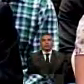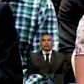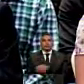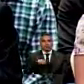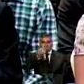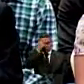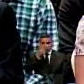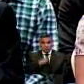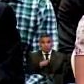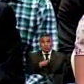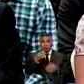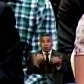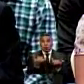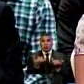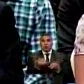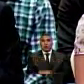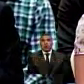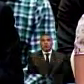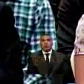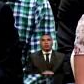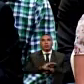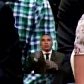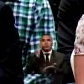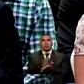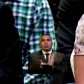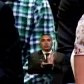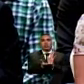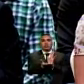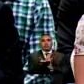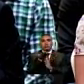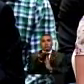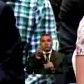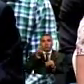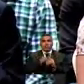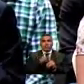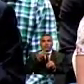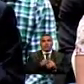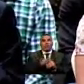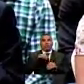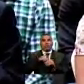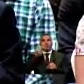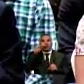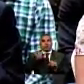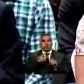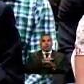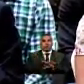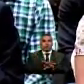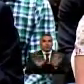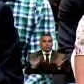decidido que desde hoy se suspenden los incrementos mensuales de los precios